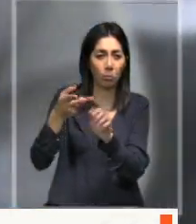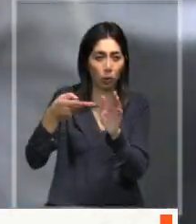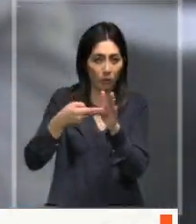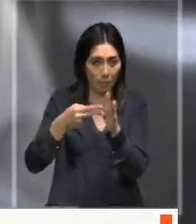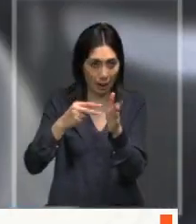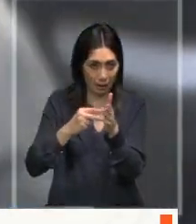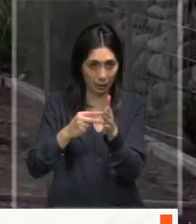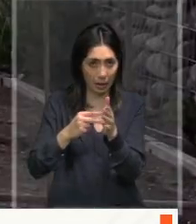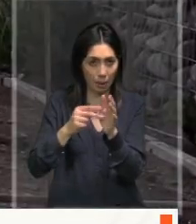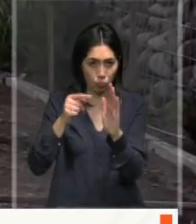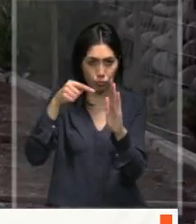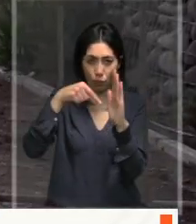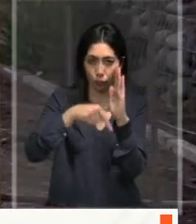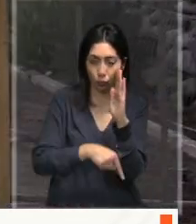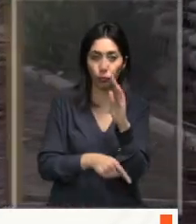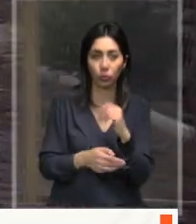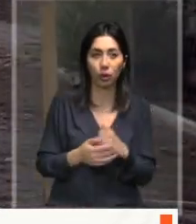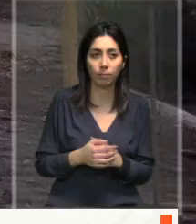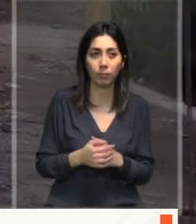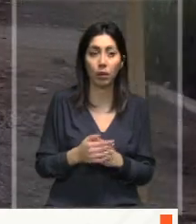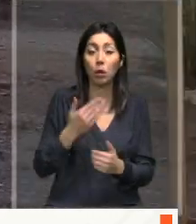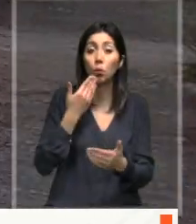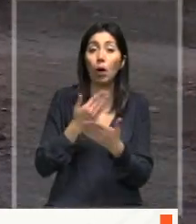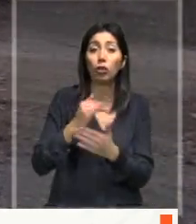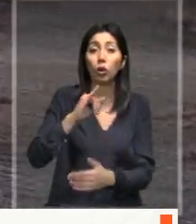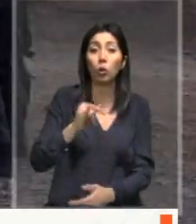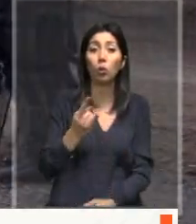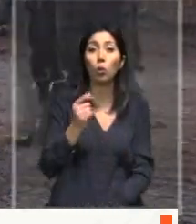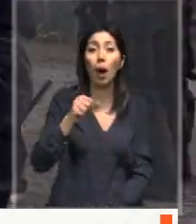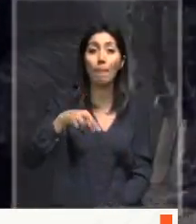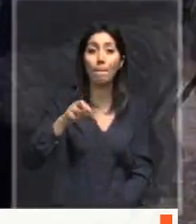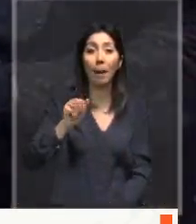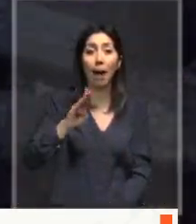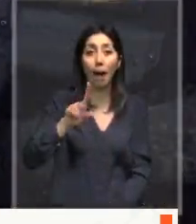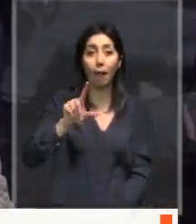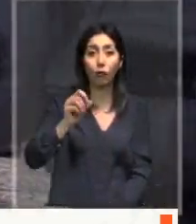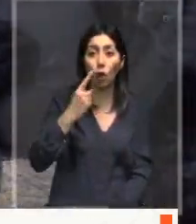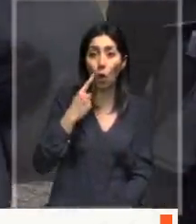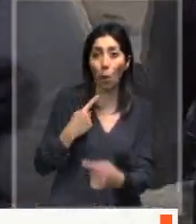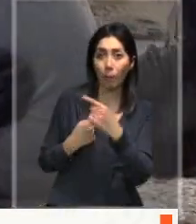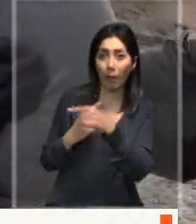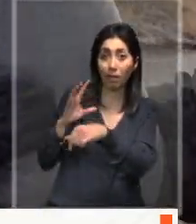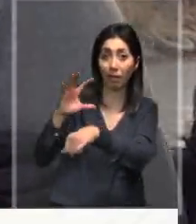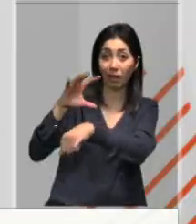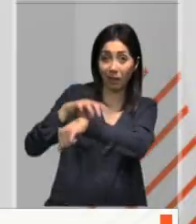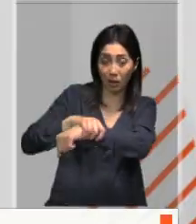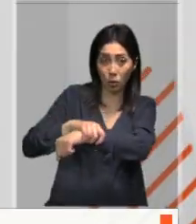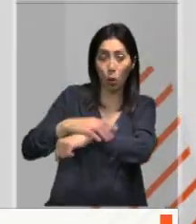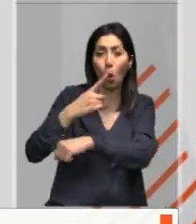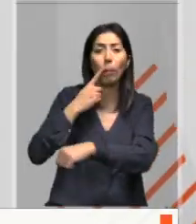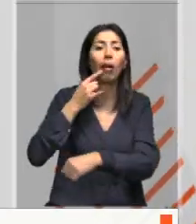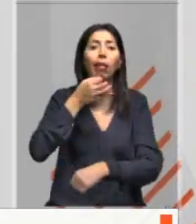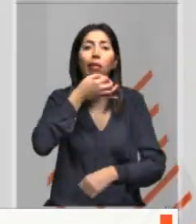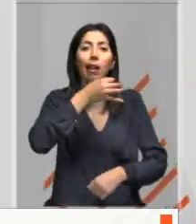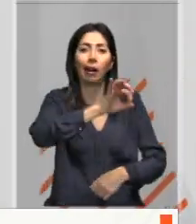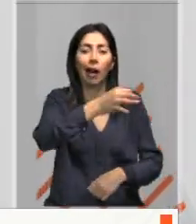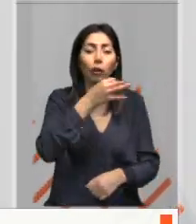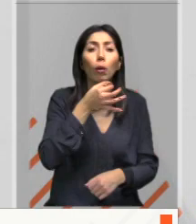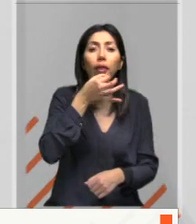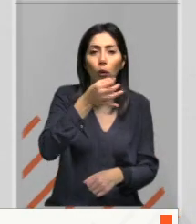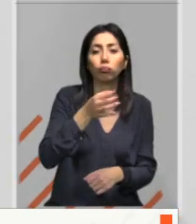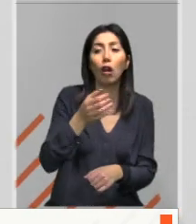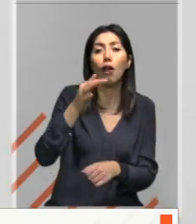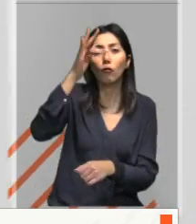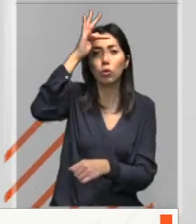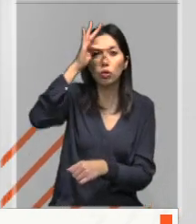aún más profunda. Una vez detenido, Juan Pablo Ruiz Dupré, alias El Vengador, declaró ante la fiscalía que capacitó a funcionarios de